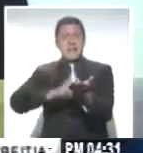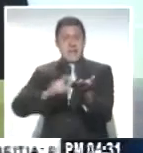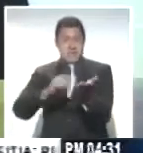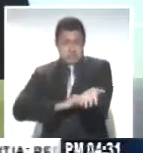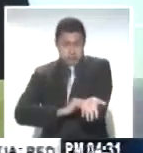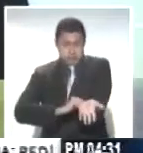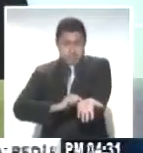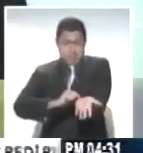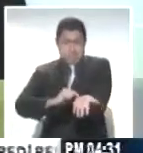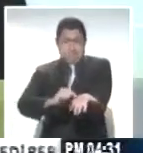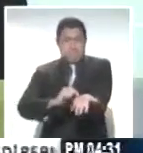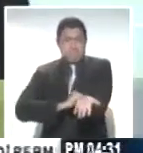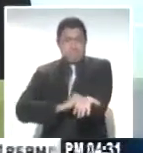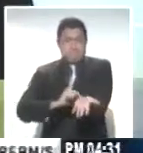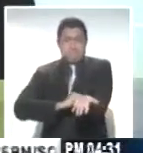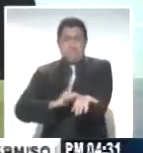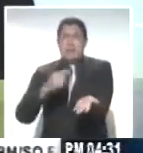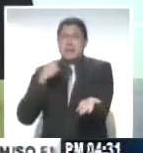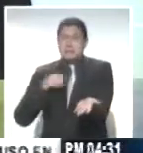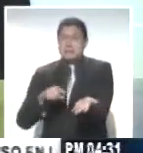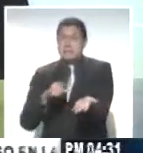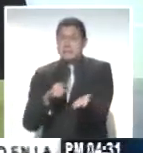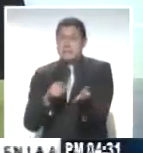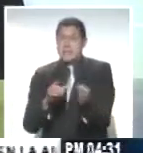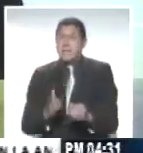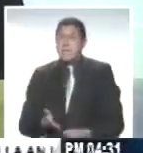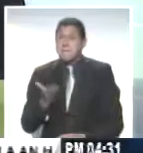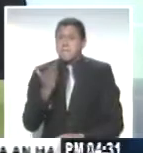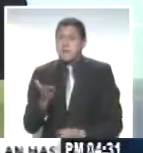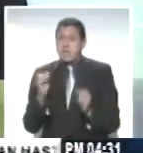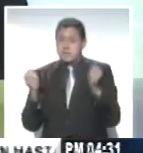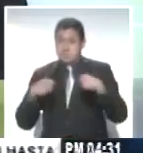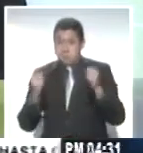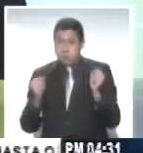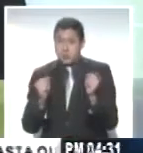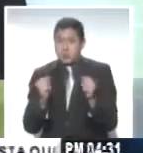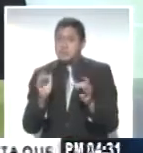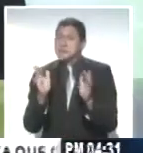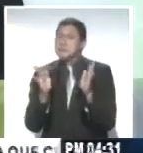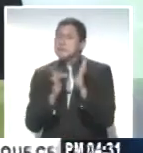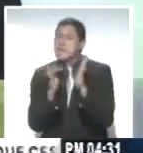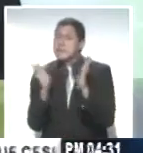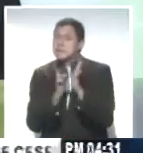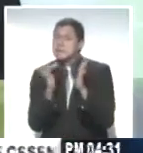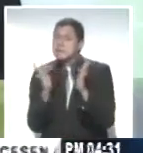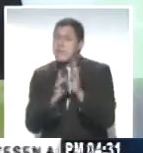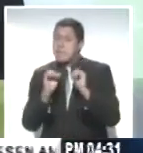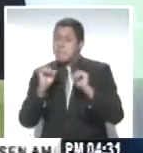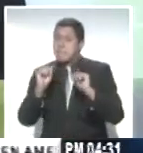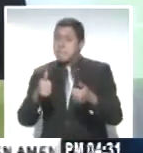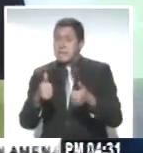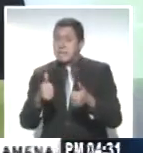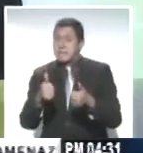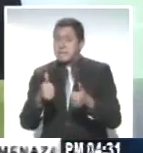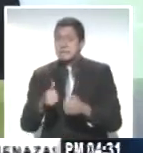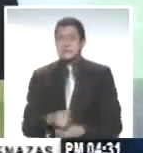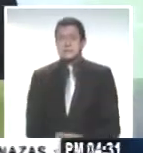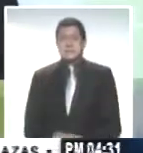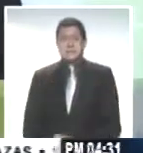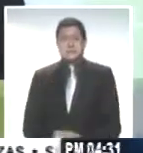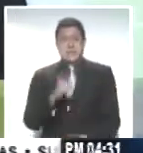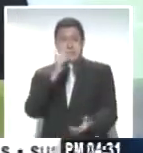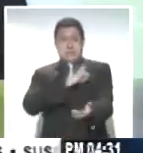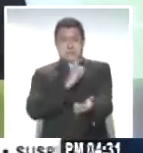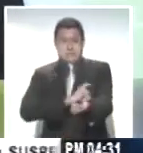una estructura nerviosa que tiene un papel tanto motor como sensitivo, que nace desde la raíz